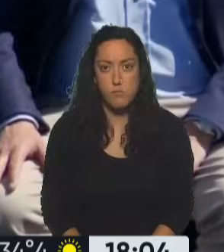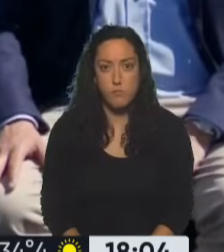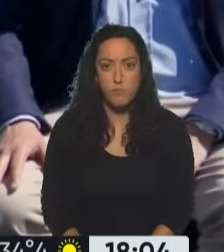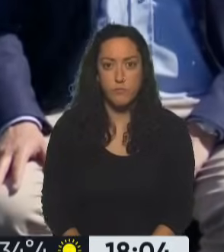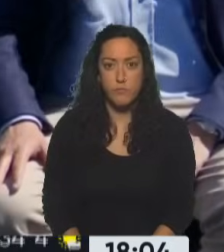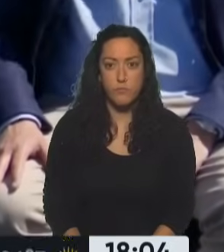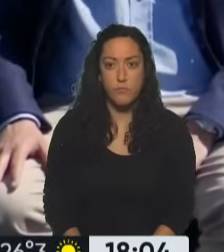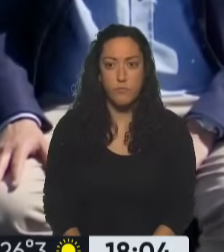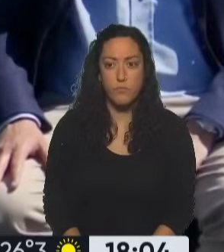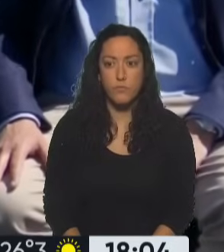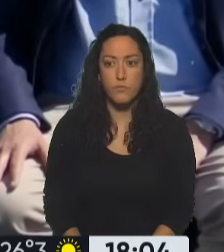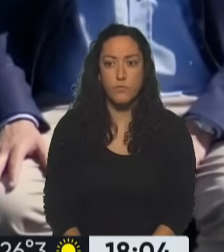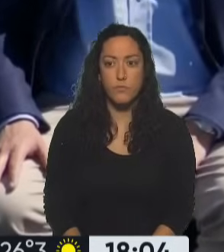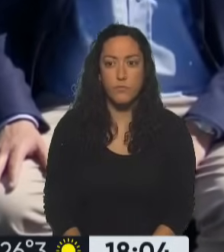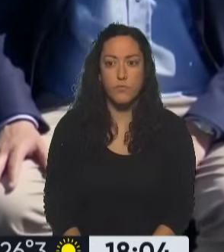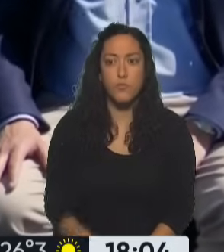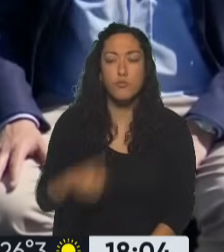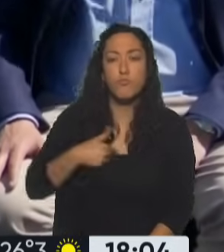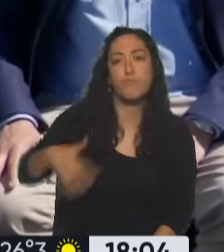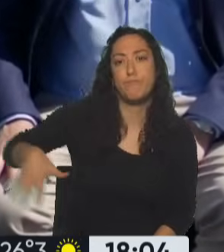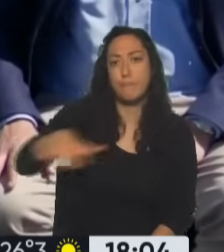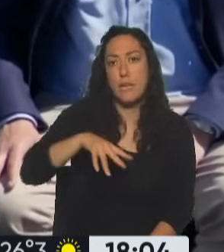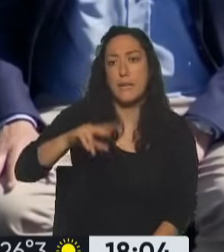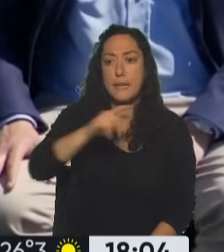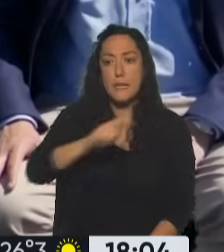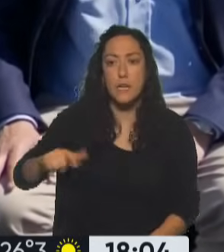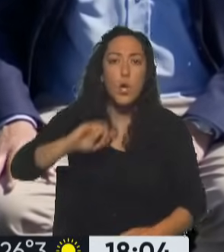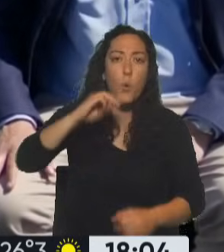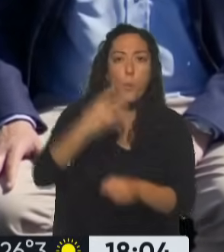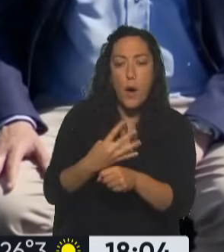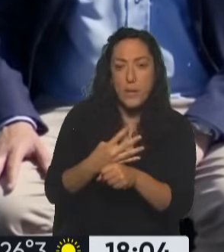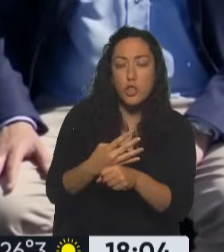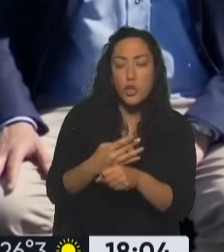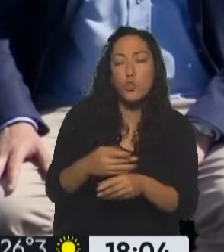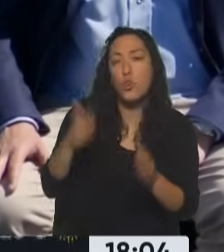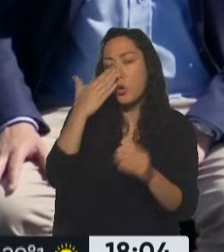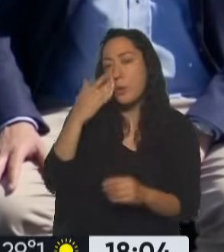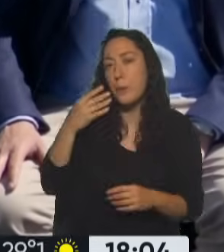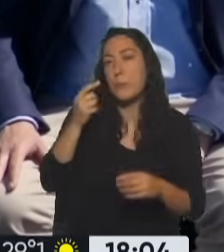Y quiero desde acá, desde Río Cuarto, empezando mi visita a Córdoba,